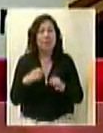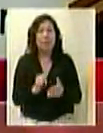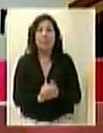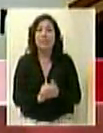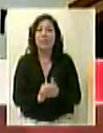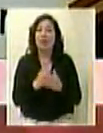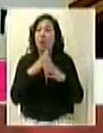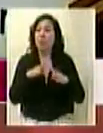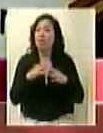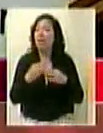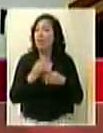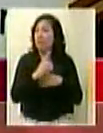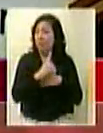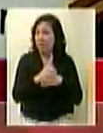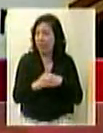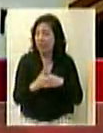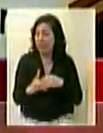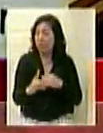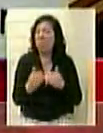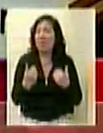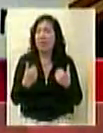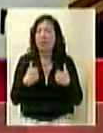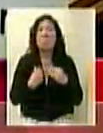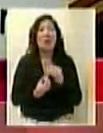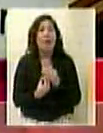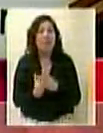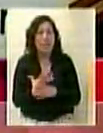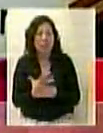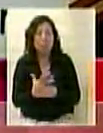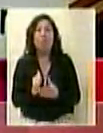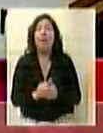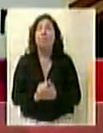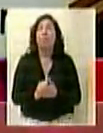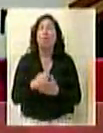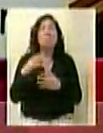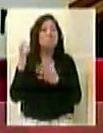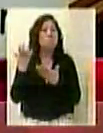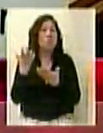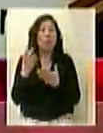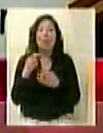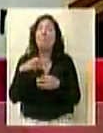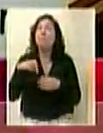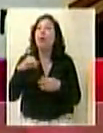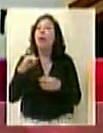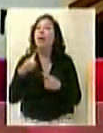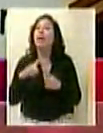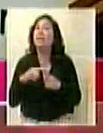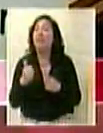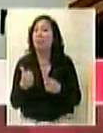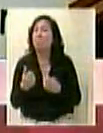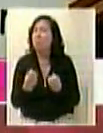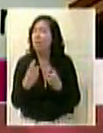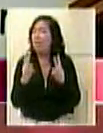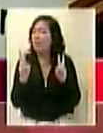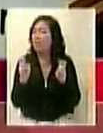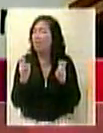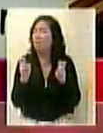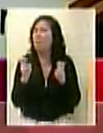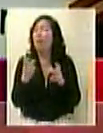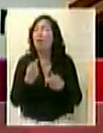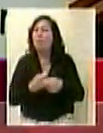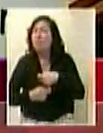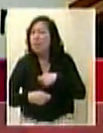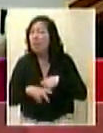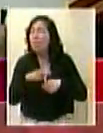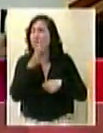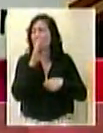haciendo audiencias descentralizadas. Hemos estado en Arequipa, hemos estado en Piura, en Paita, viendo bastante tema de trata de personas